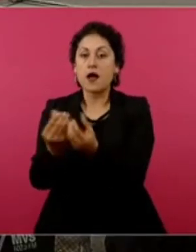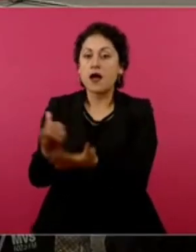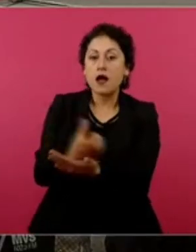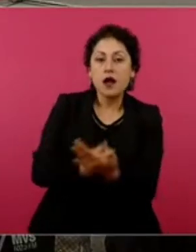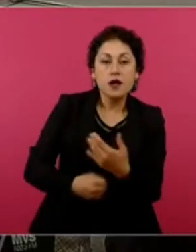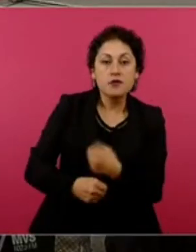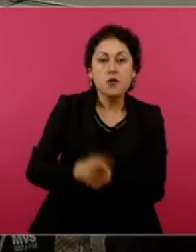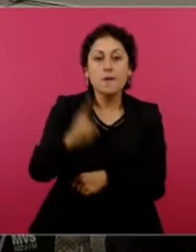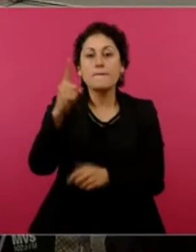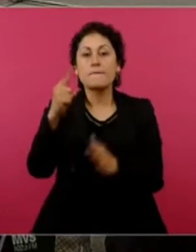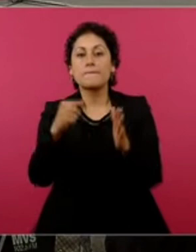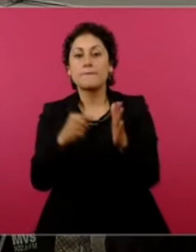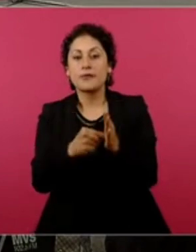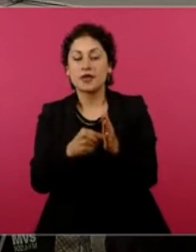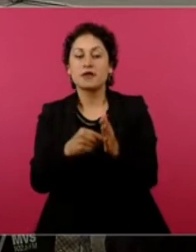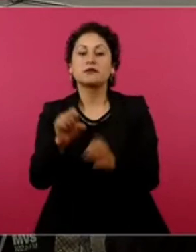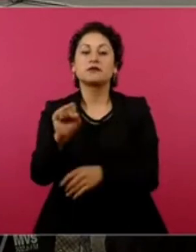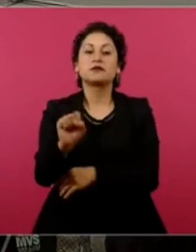1.065 millones.